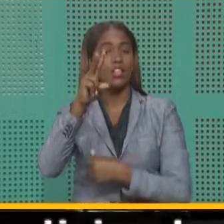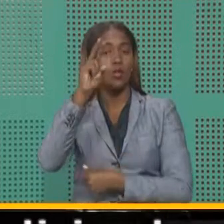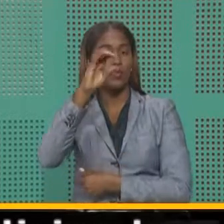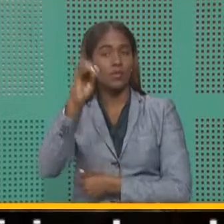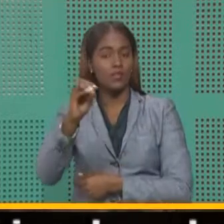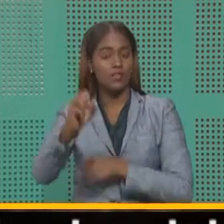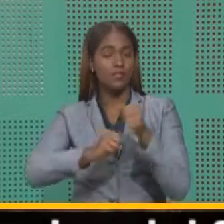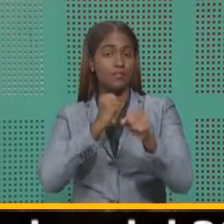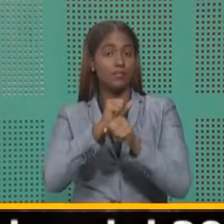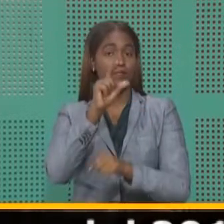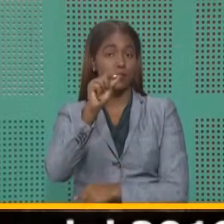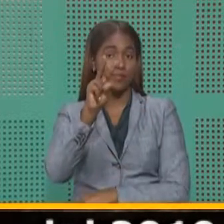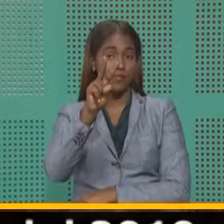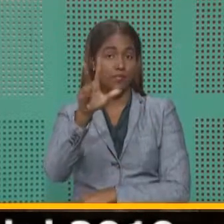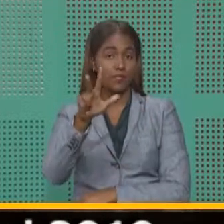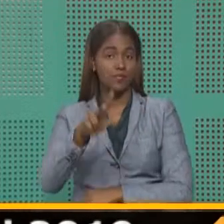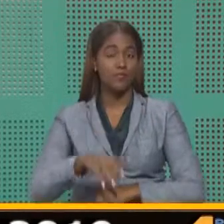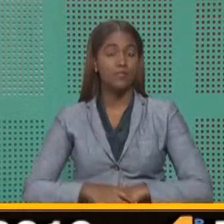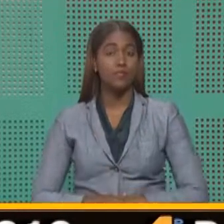año 2023